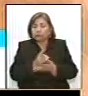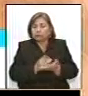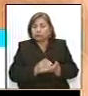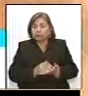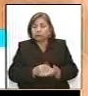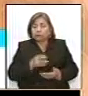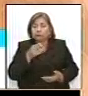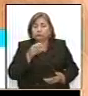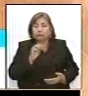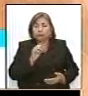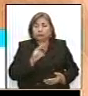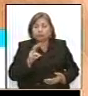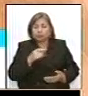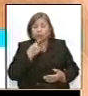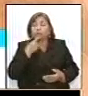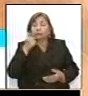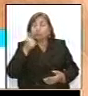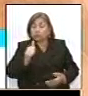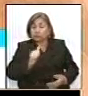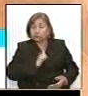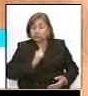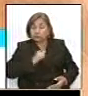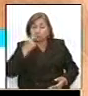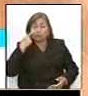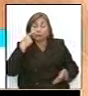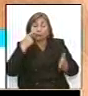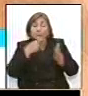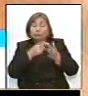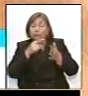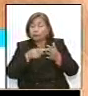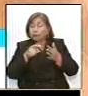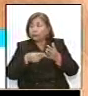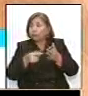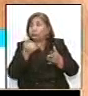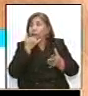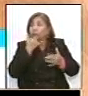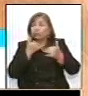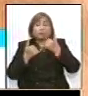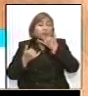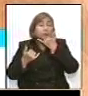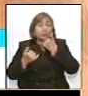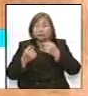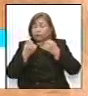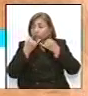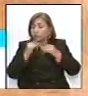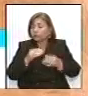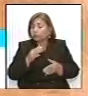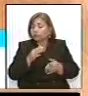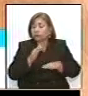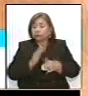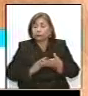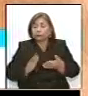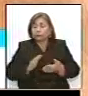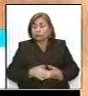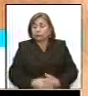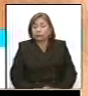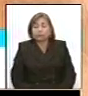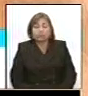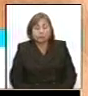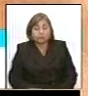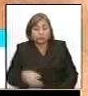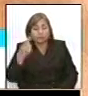congresista Herrera había cumplido con ella misma observar que había un error en su informe y rectificarlo para